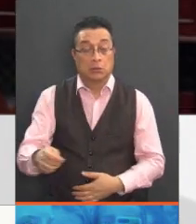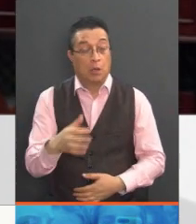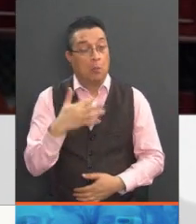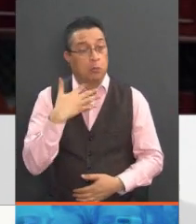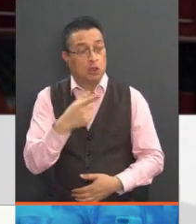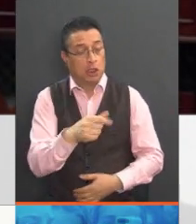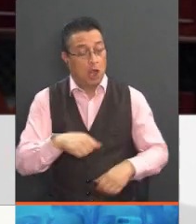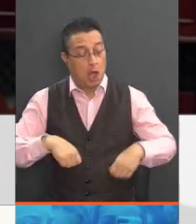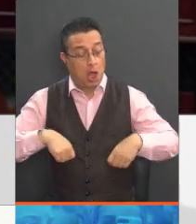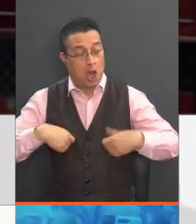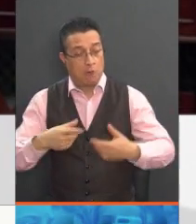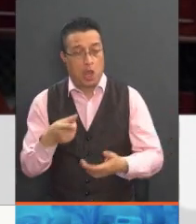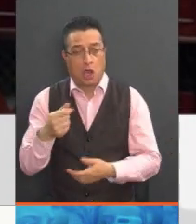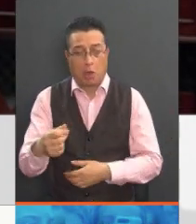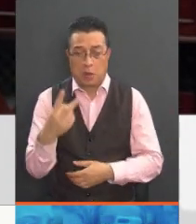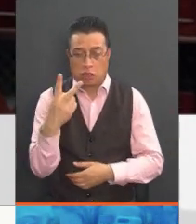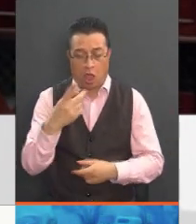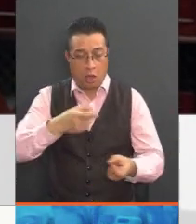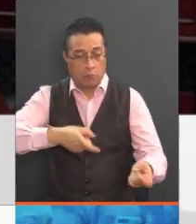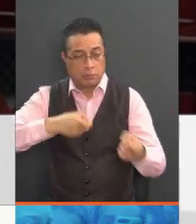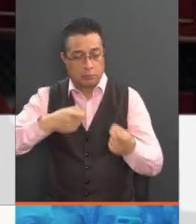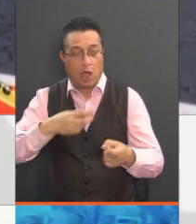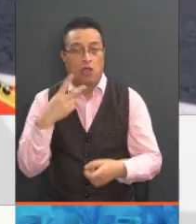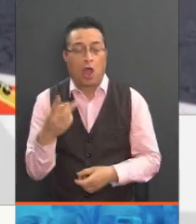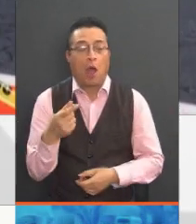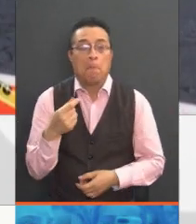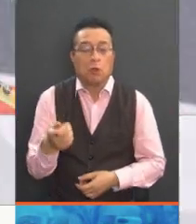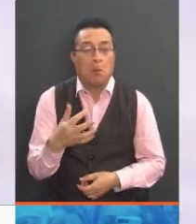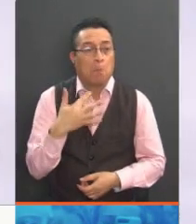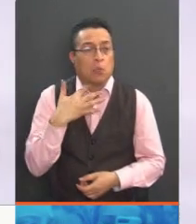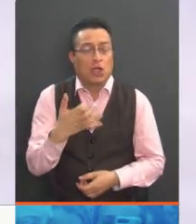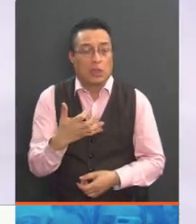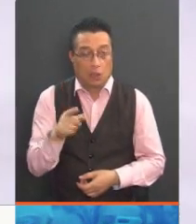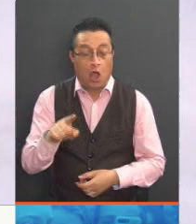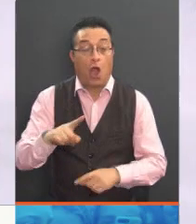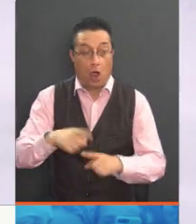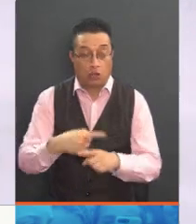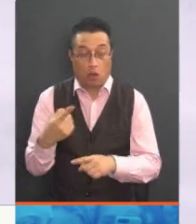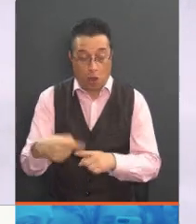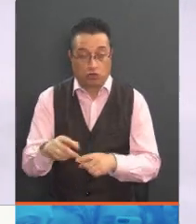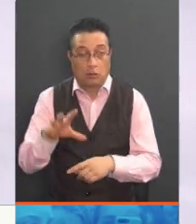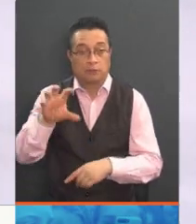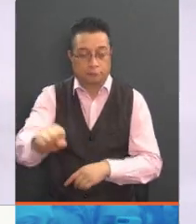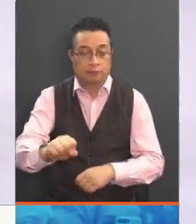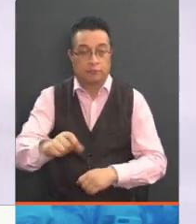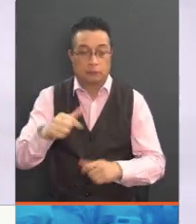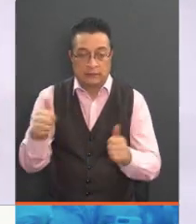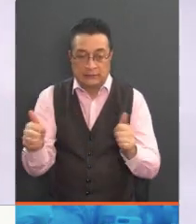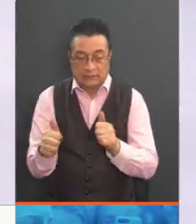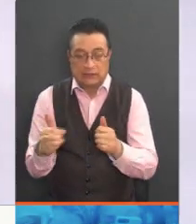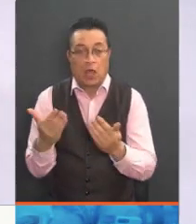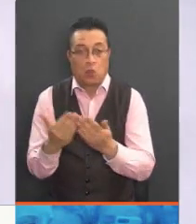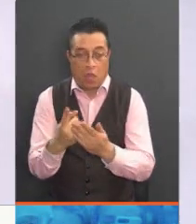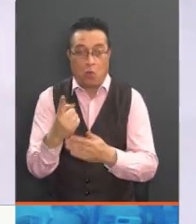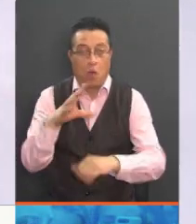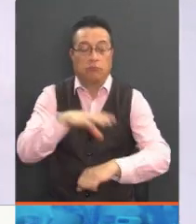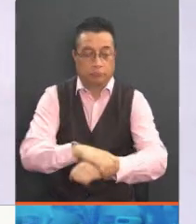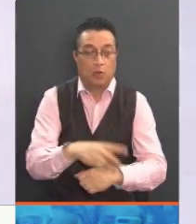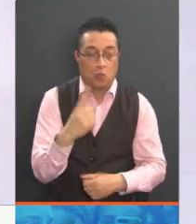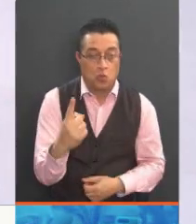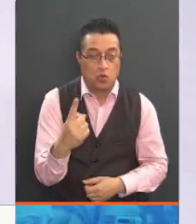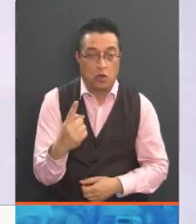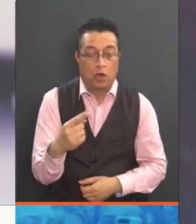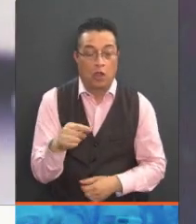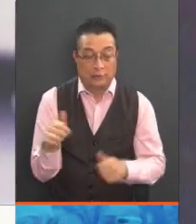muchacho iba a comprar un arma y de hecho hoy otro fue detenido con un arma en inmediaciones de un colegio. Wow. Y lo otro, y lo